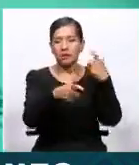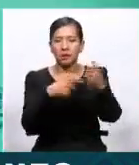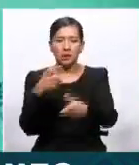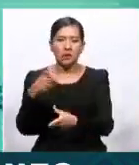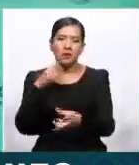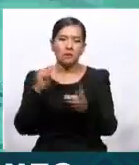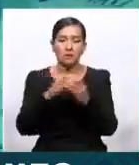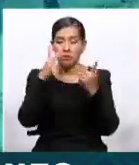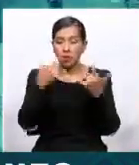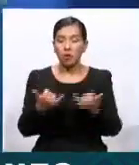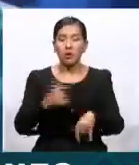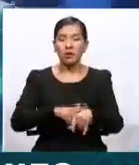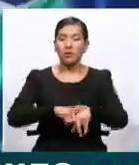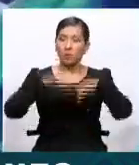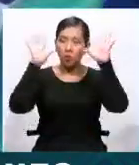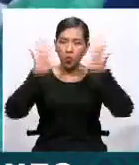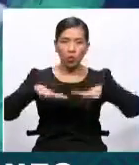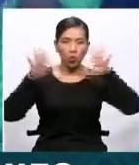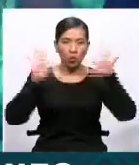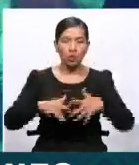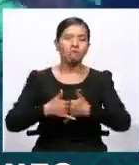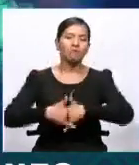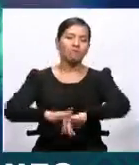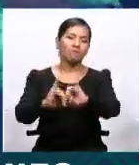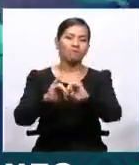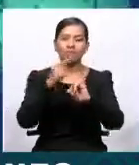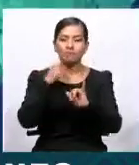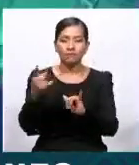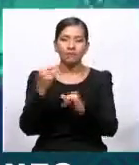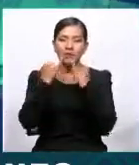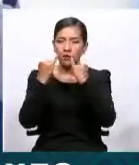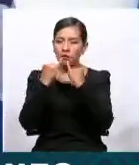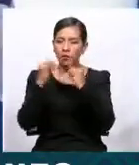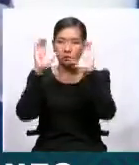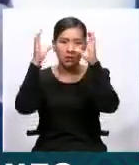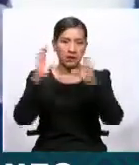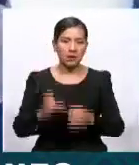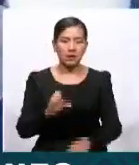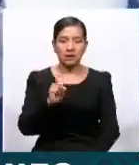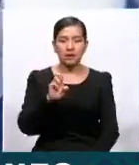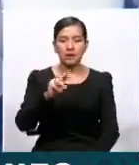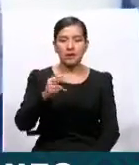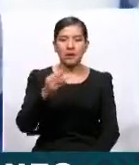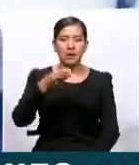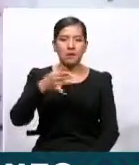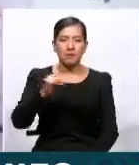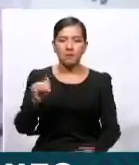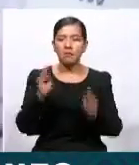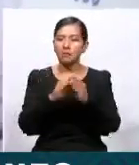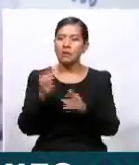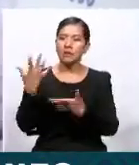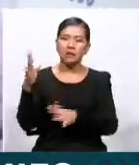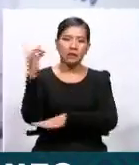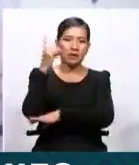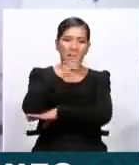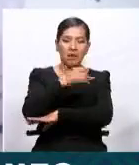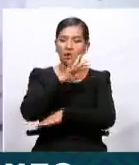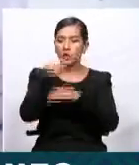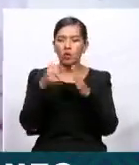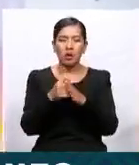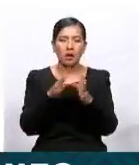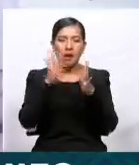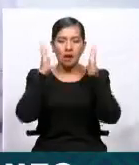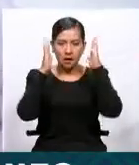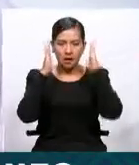época de lluvia, según los pronósticos del Senami, estos 3 días, incluyendo los 2 días de carnaval, en algunas zonas estamos en alerta roja.